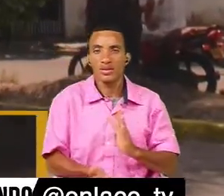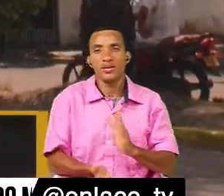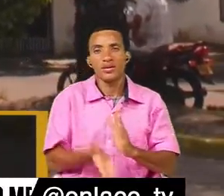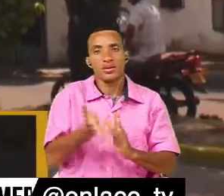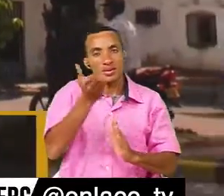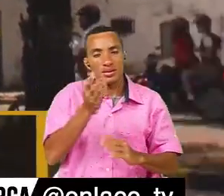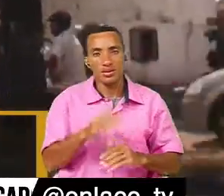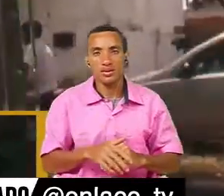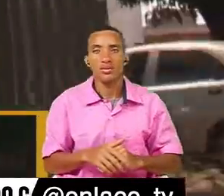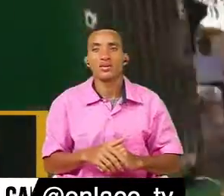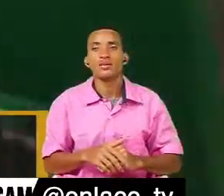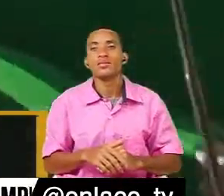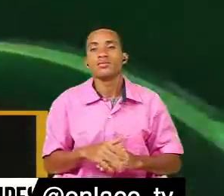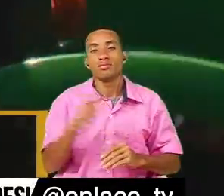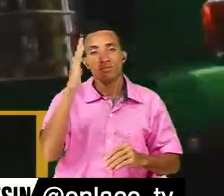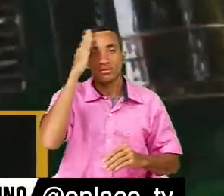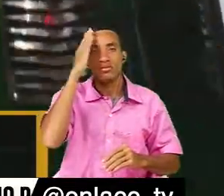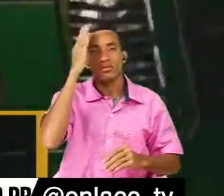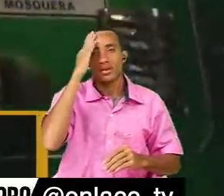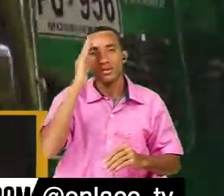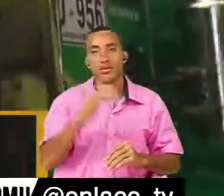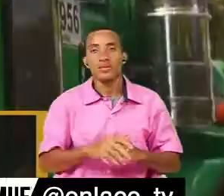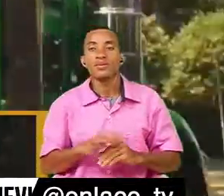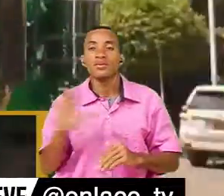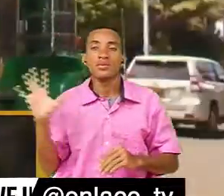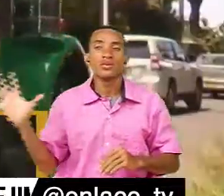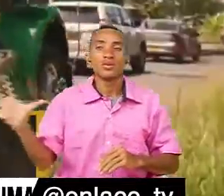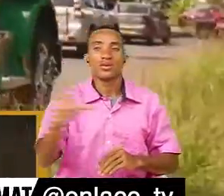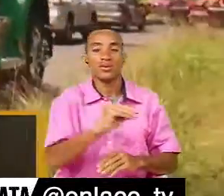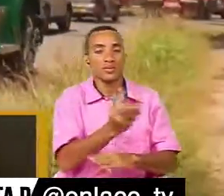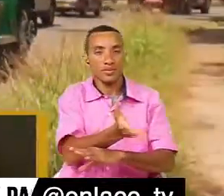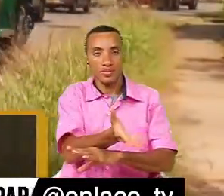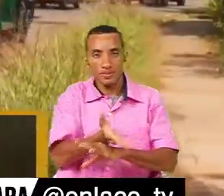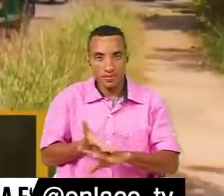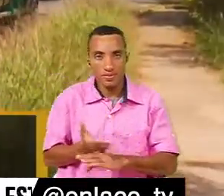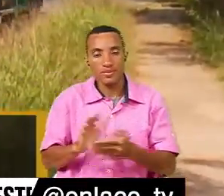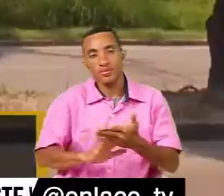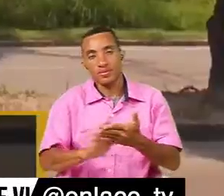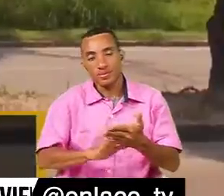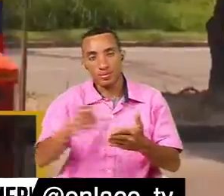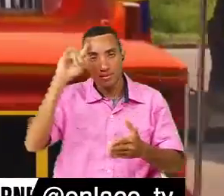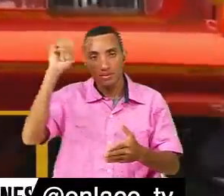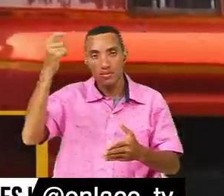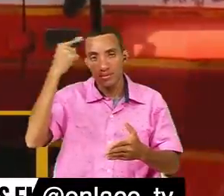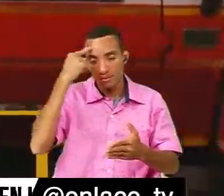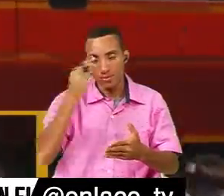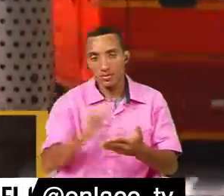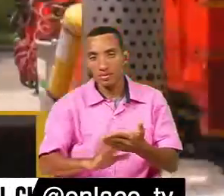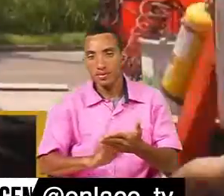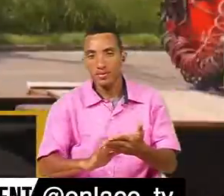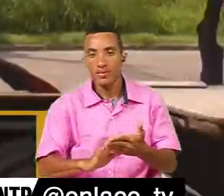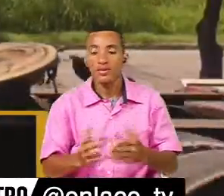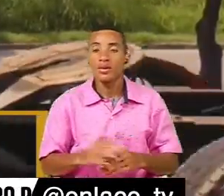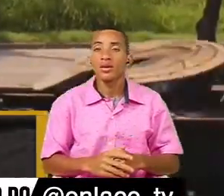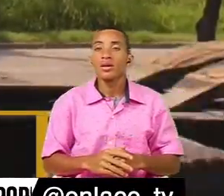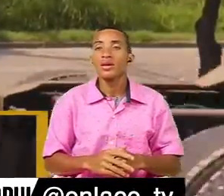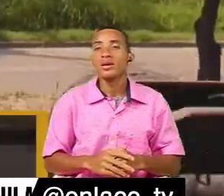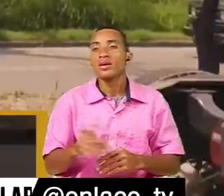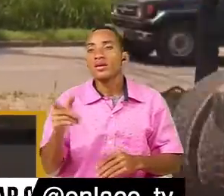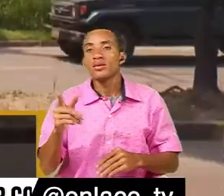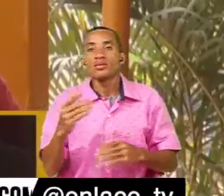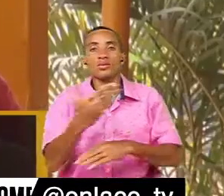tan elevados los precios de los combustibles y todo. Los conductores exigen soluciones al gobierno nacional respecto a los precios de los fletes, peajes